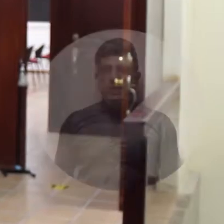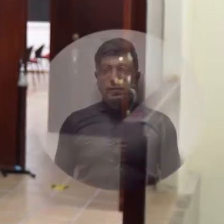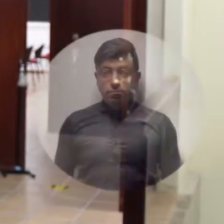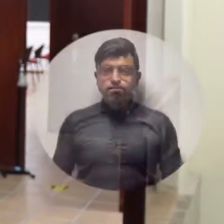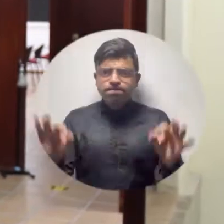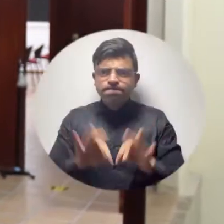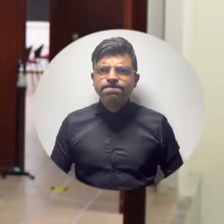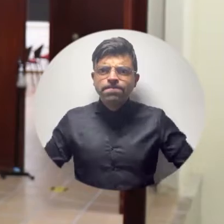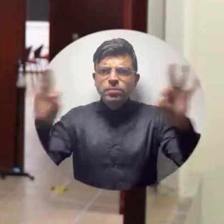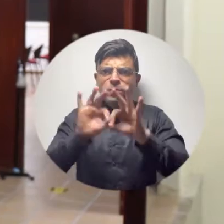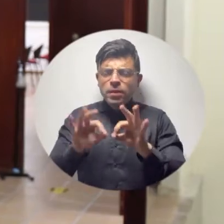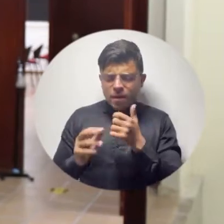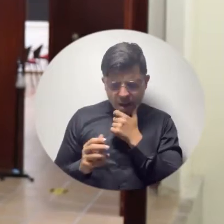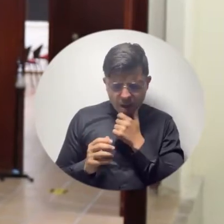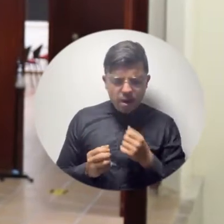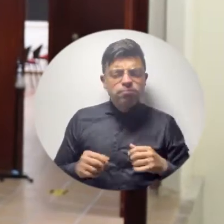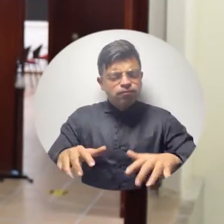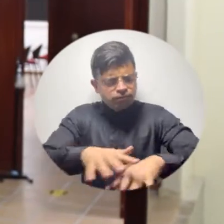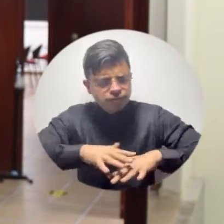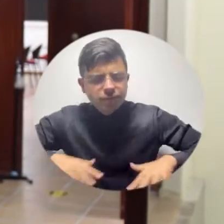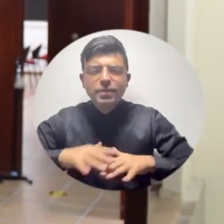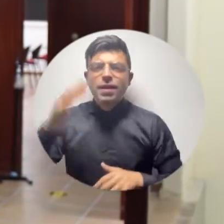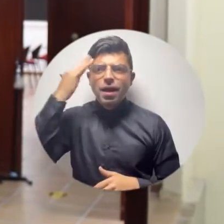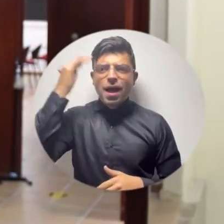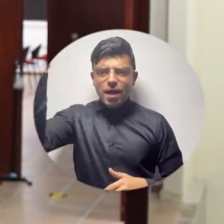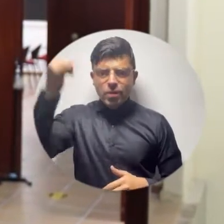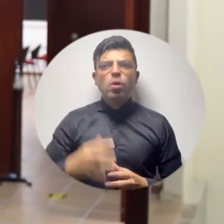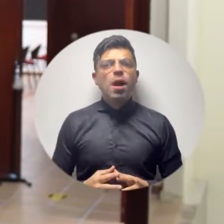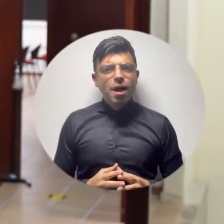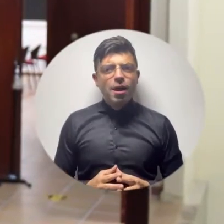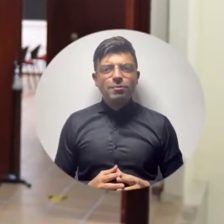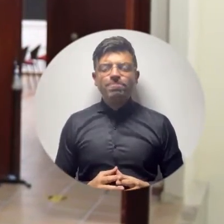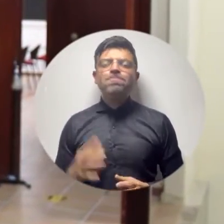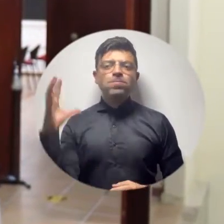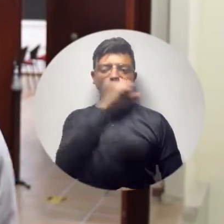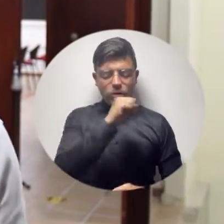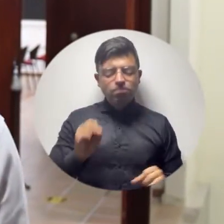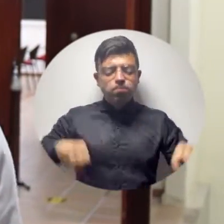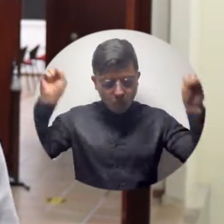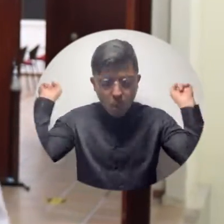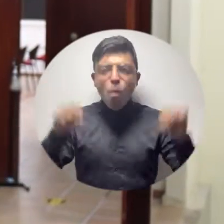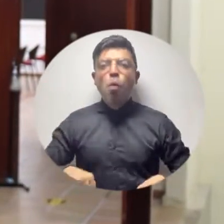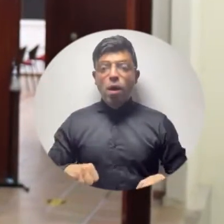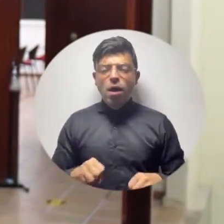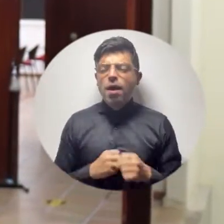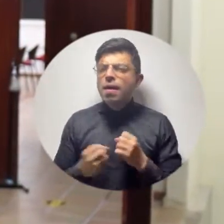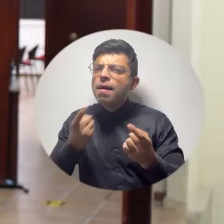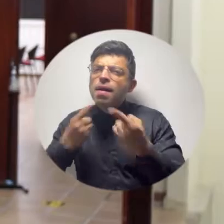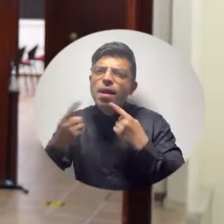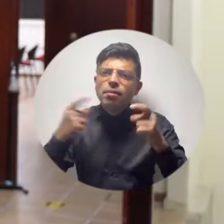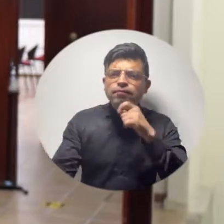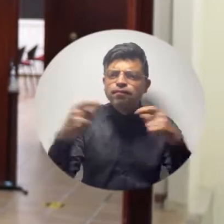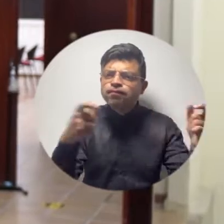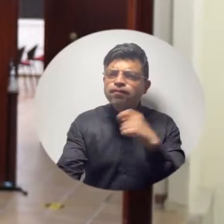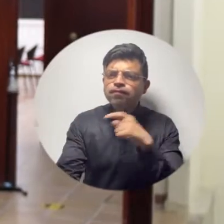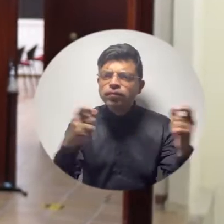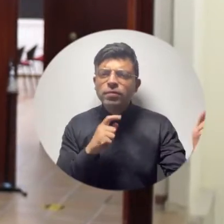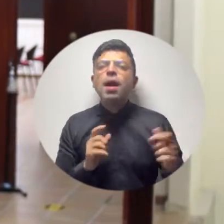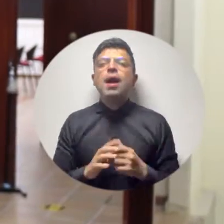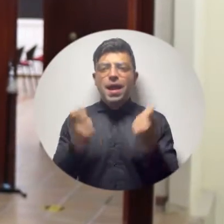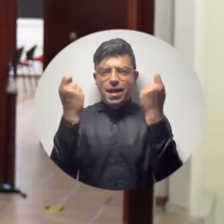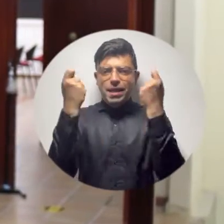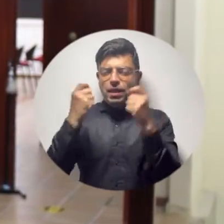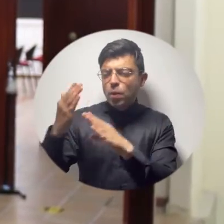La importancia de generar estos espacios académicos justamente es porque permiten generar debate para poder entender un poco